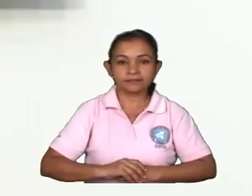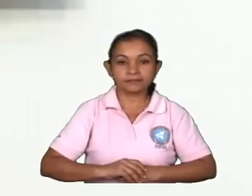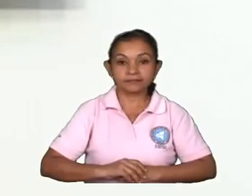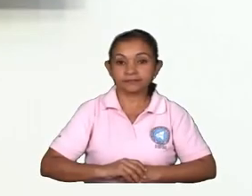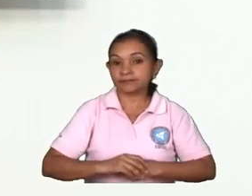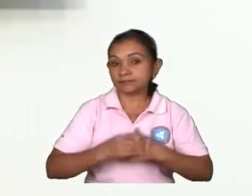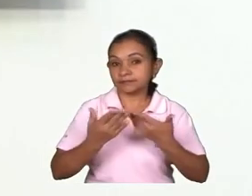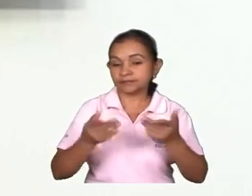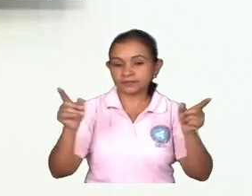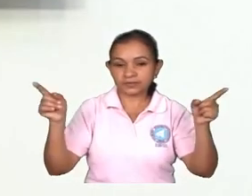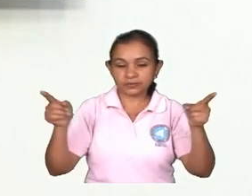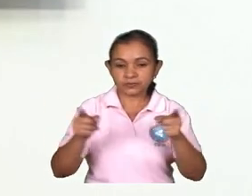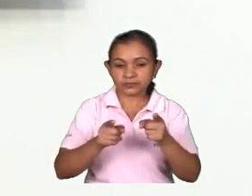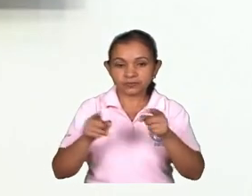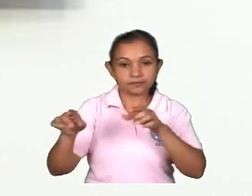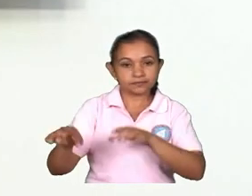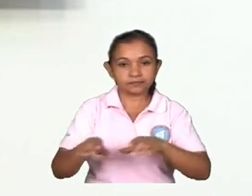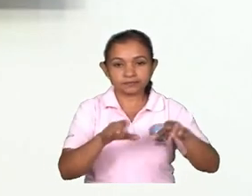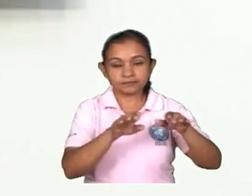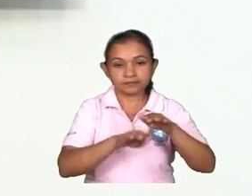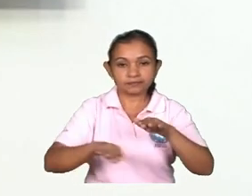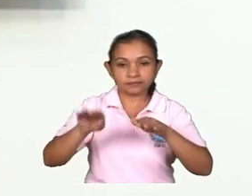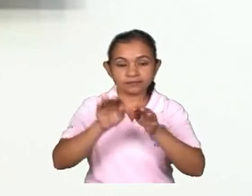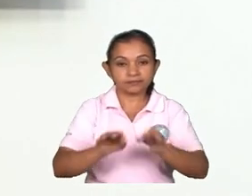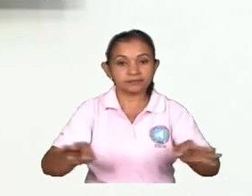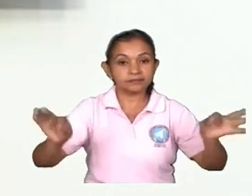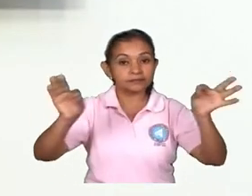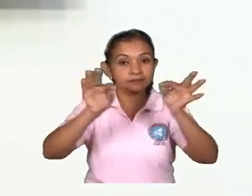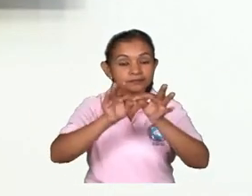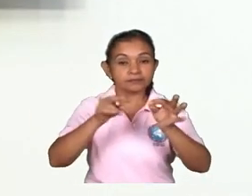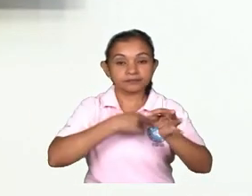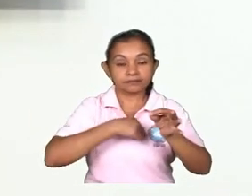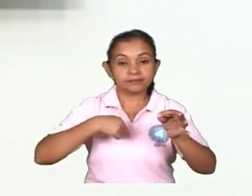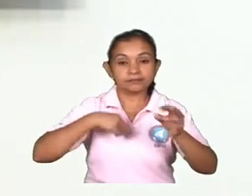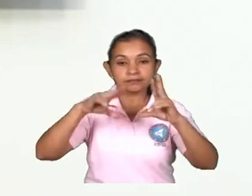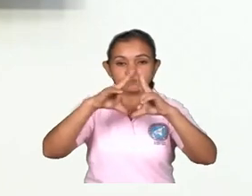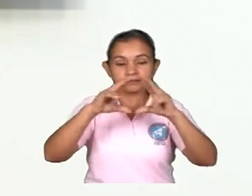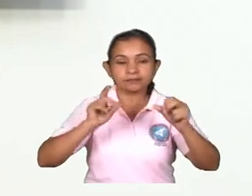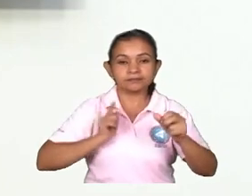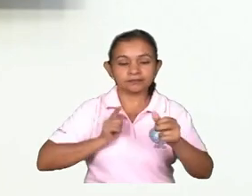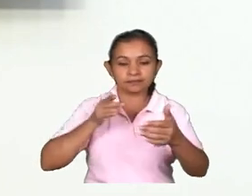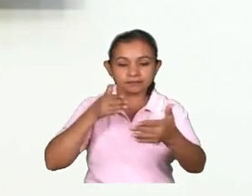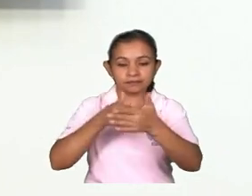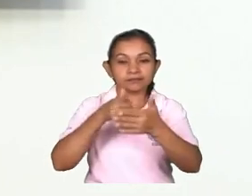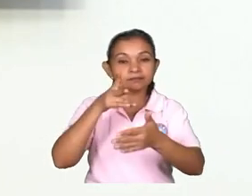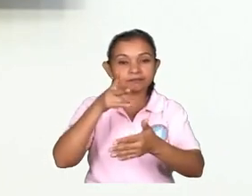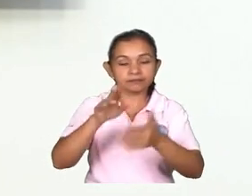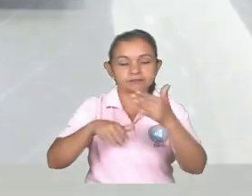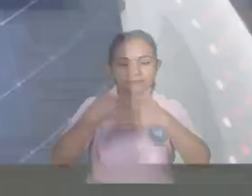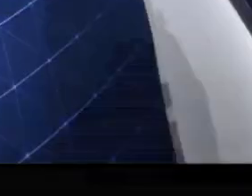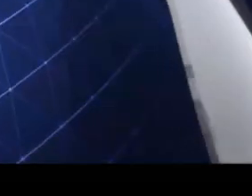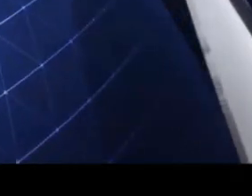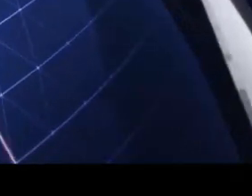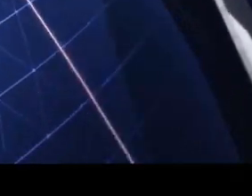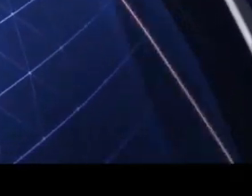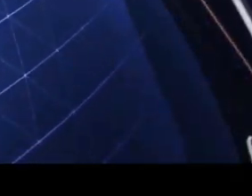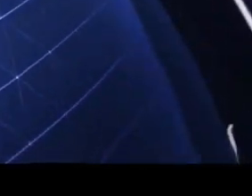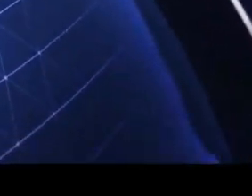Y con el resumen de los eventos más trascendentales acaecidos en el planeta, tenemos que hacer una nueva pausa, pero ya volvemos.